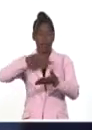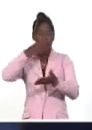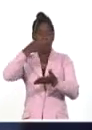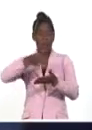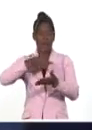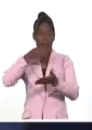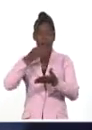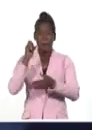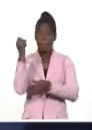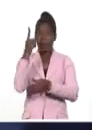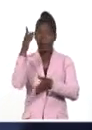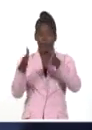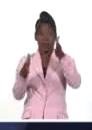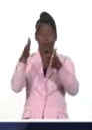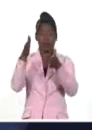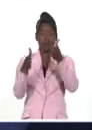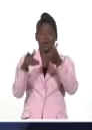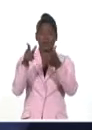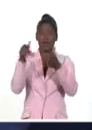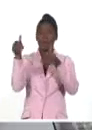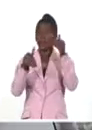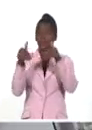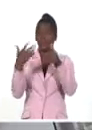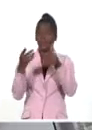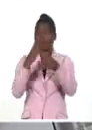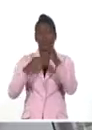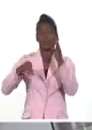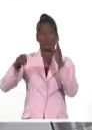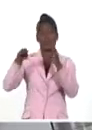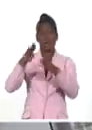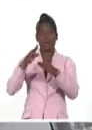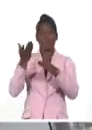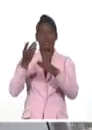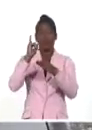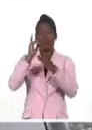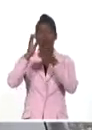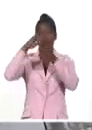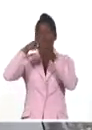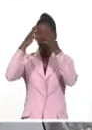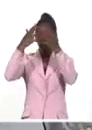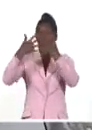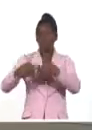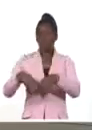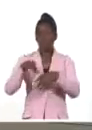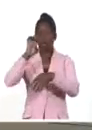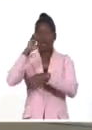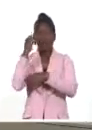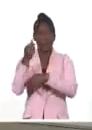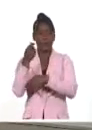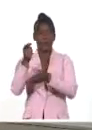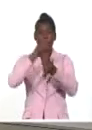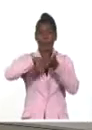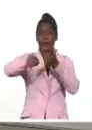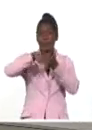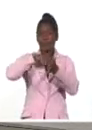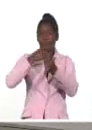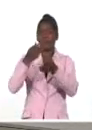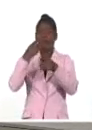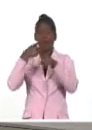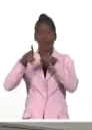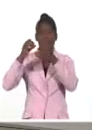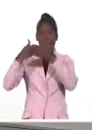foro participan los Ministerios de Industrias, Cultura, Economía y Planificación y el Instituto Nacional de Diseño, el Grupo